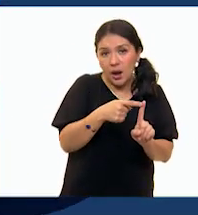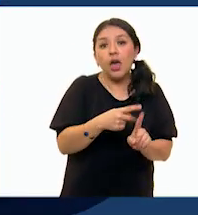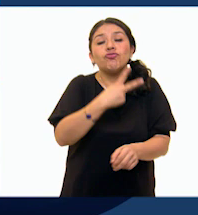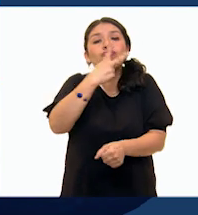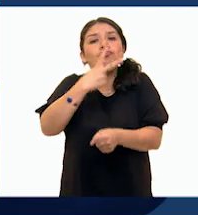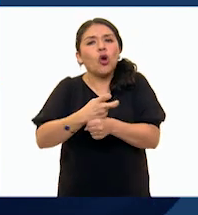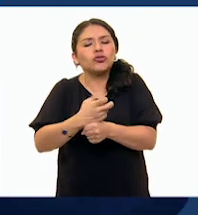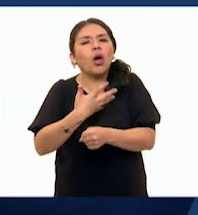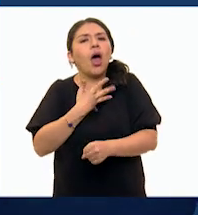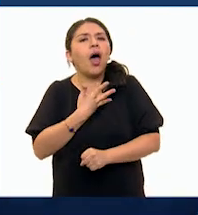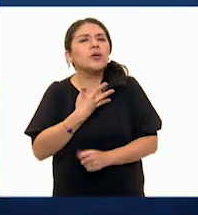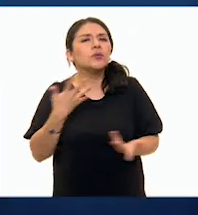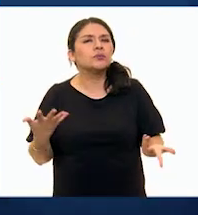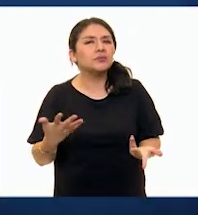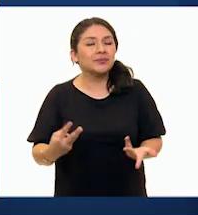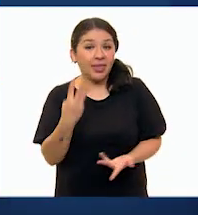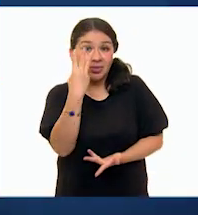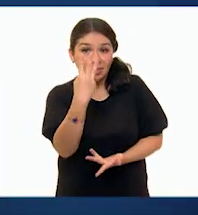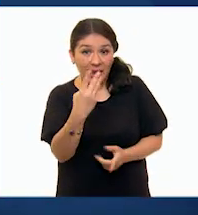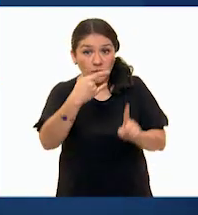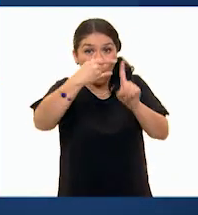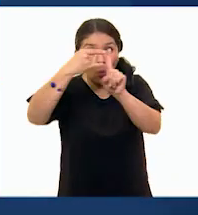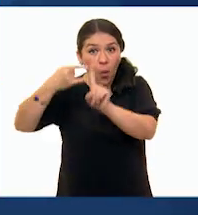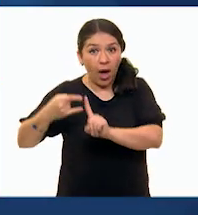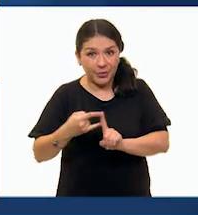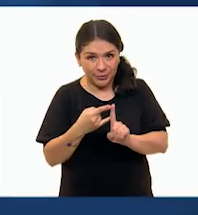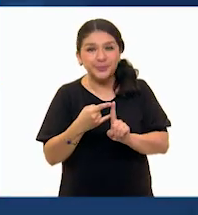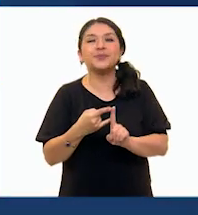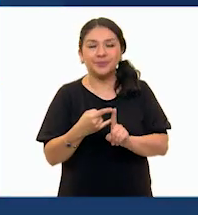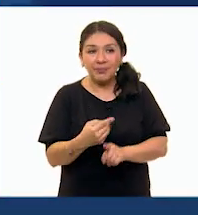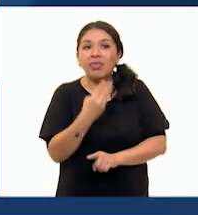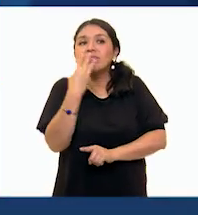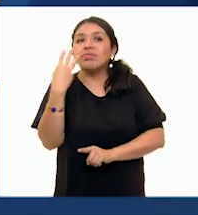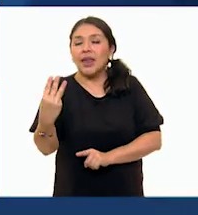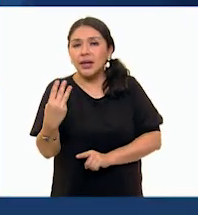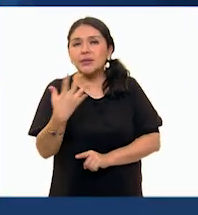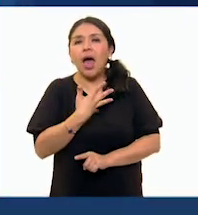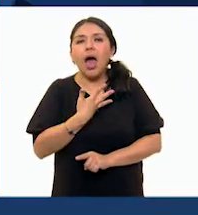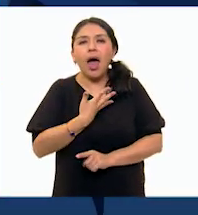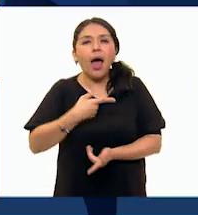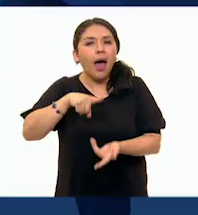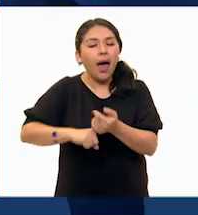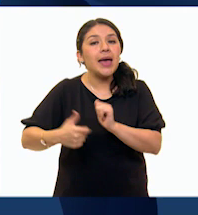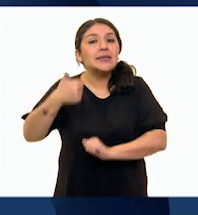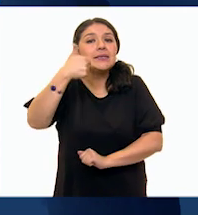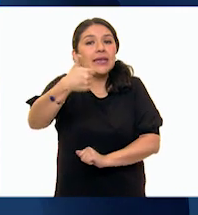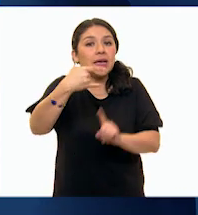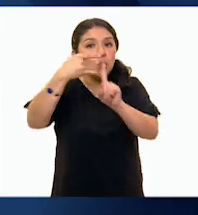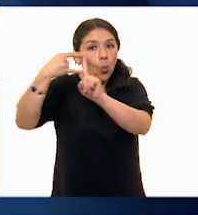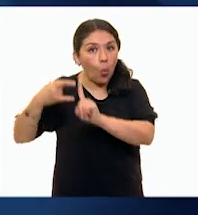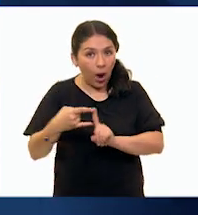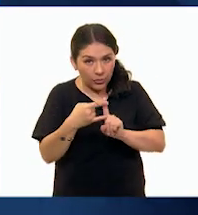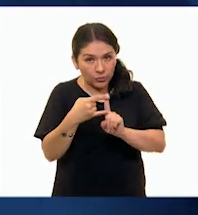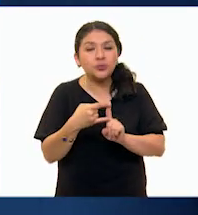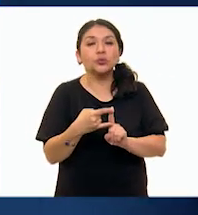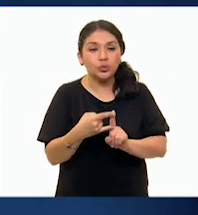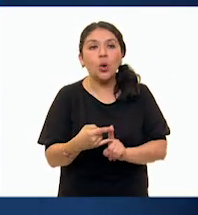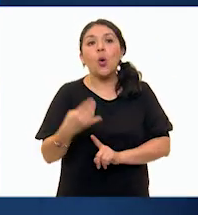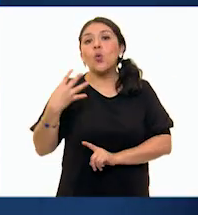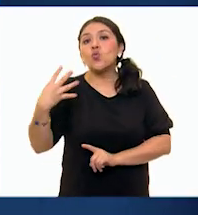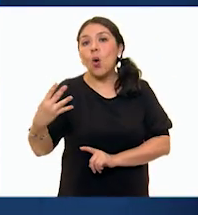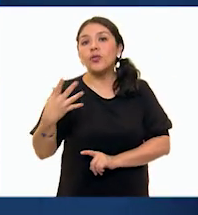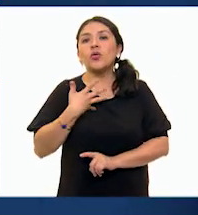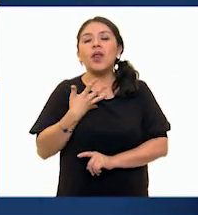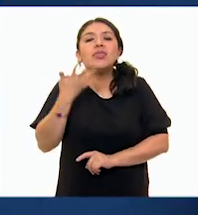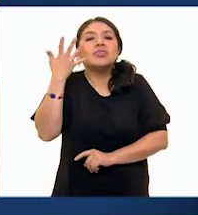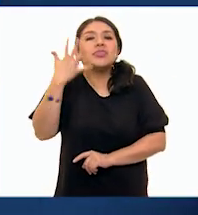la figura 2? Tiene 3 cuadrados, maestra. ¿Y la figura 3? Tiene 6 y la figura 4 tiene